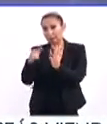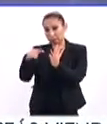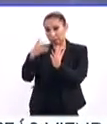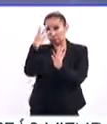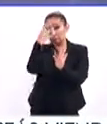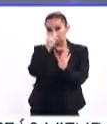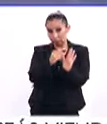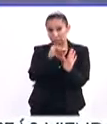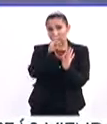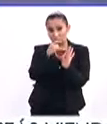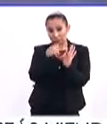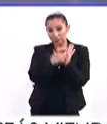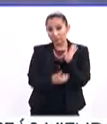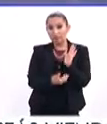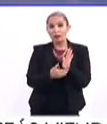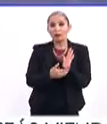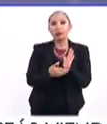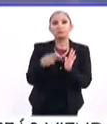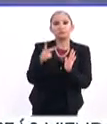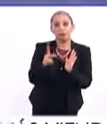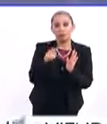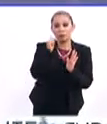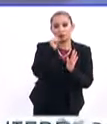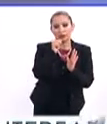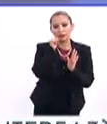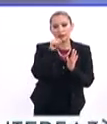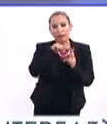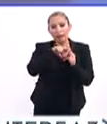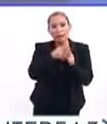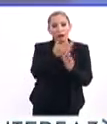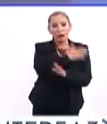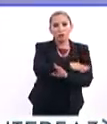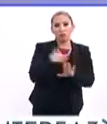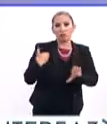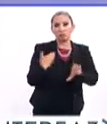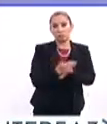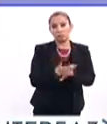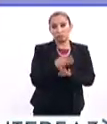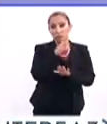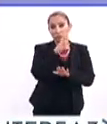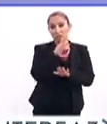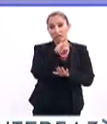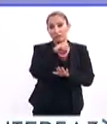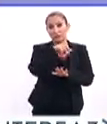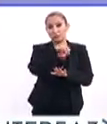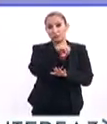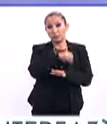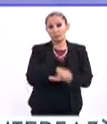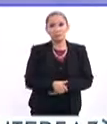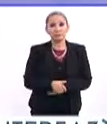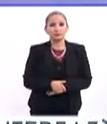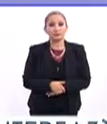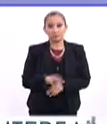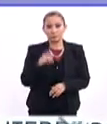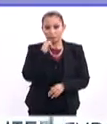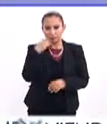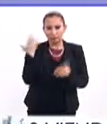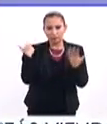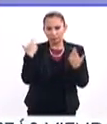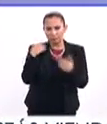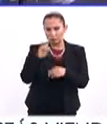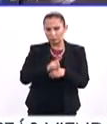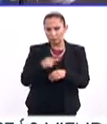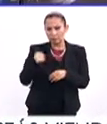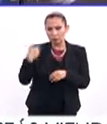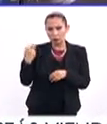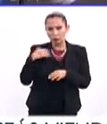muy bonita la imagen de él, por cierto, pero finalmente el origen fue un origen bastante racista. Claro, y que además lo discutía hace unos